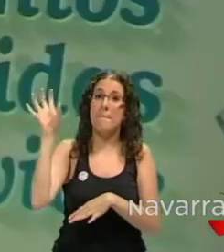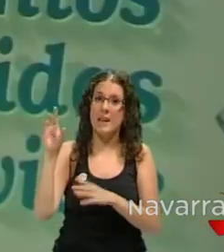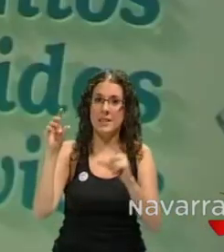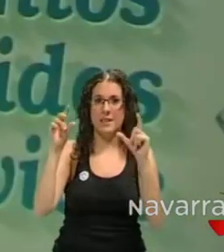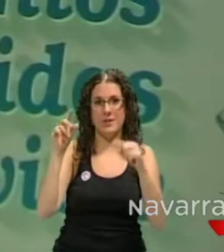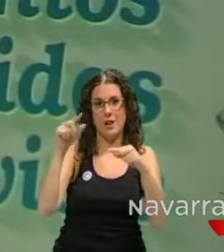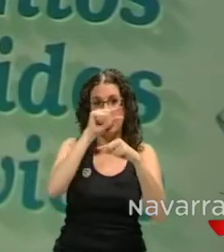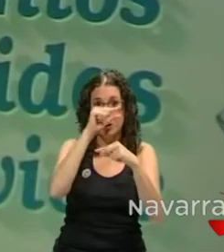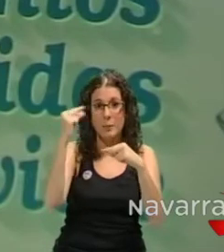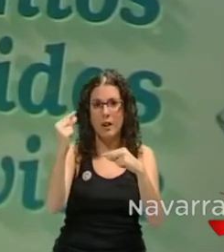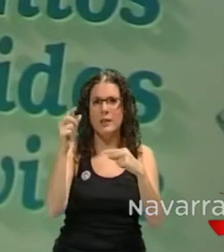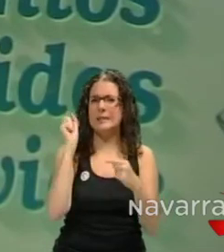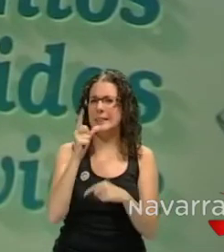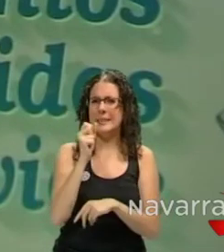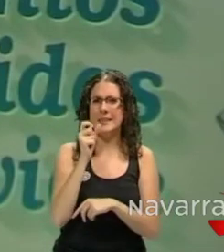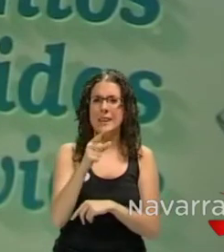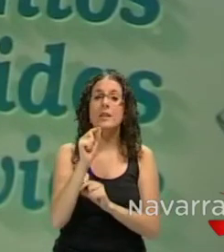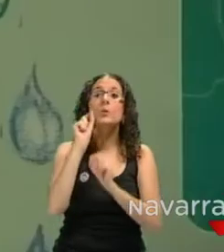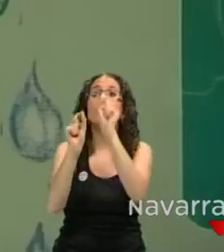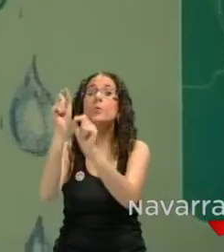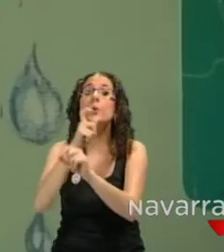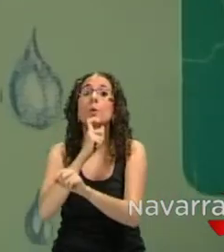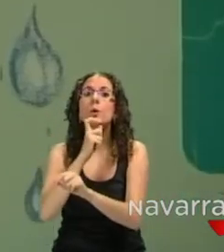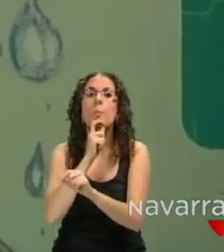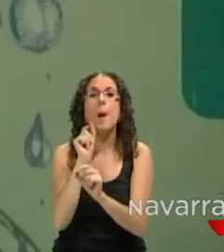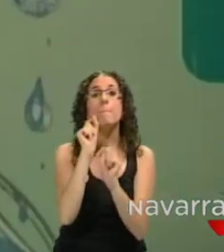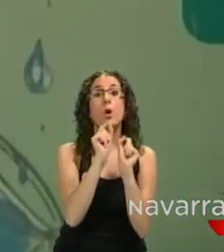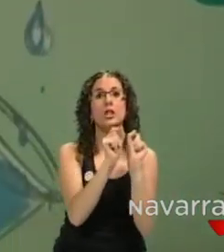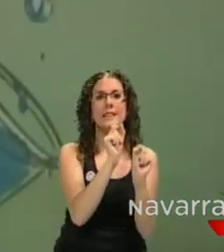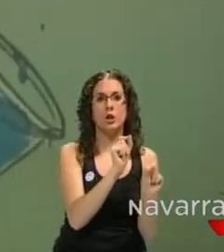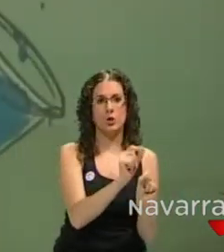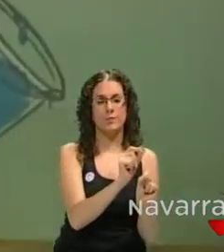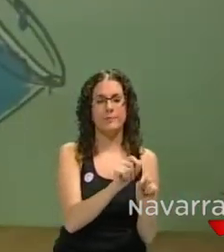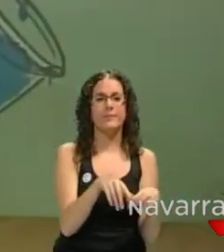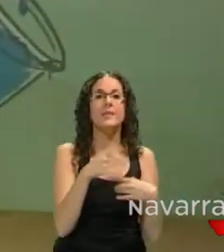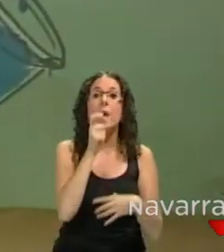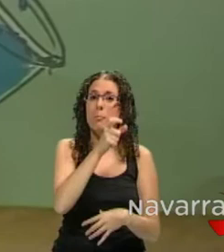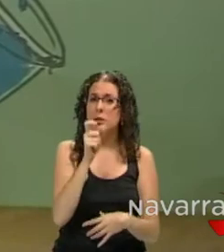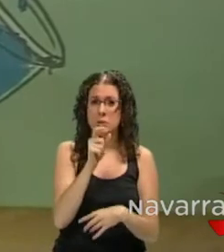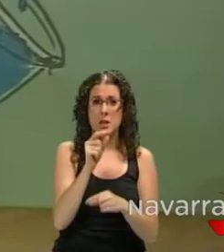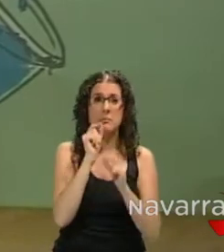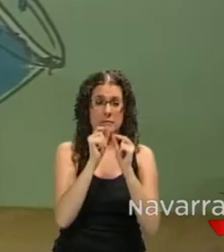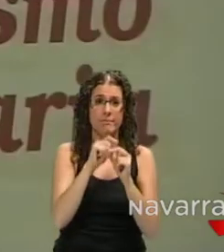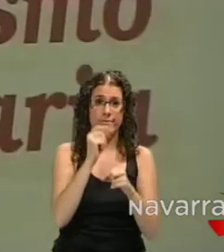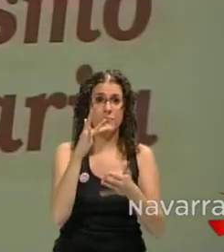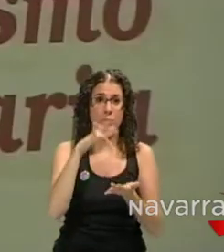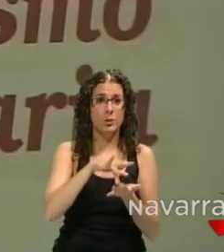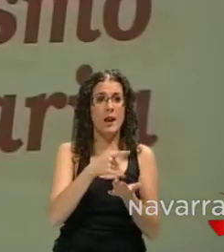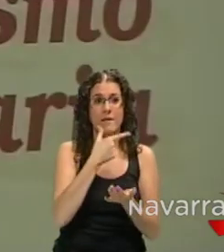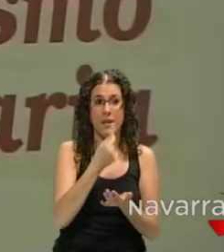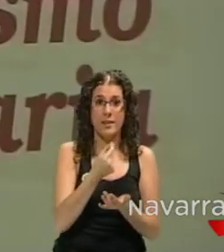mosquitos infectados. Son muchos los turistas que contraen esta enfermedad, que puede evitarse tomando la